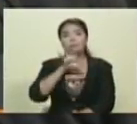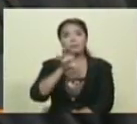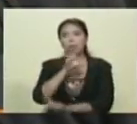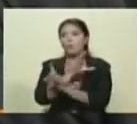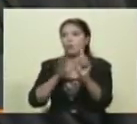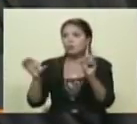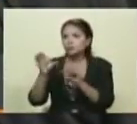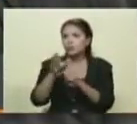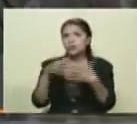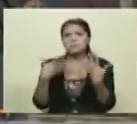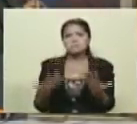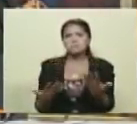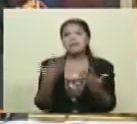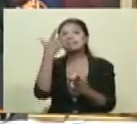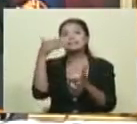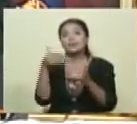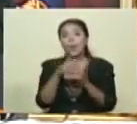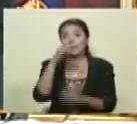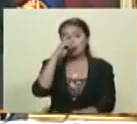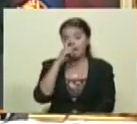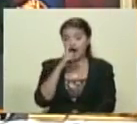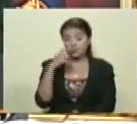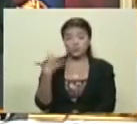de 5.000 años.